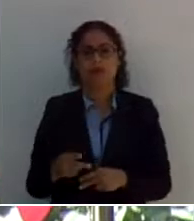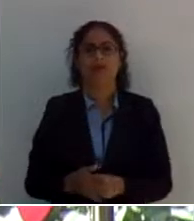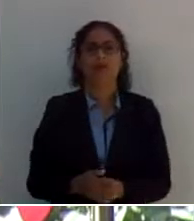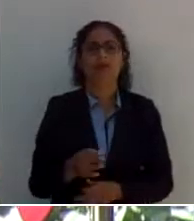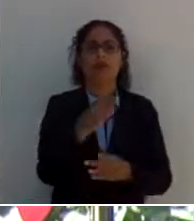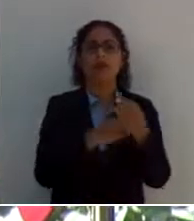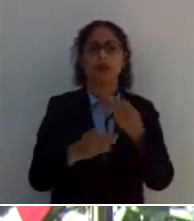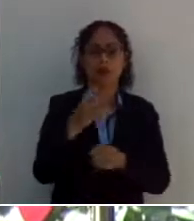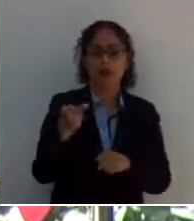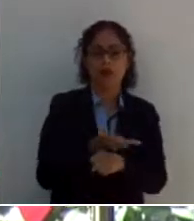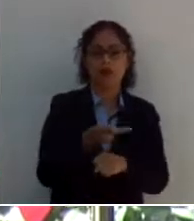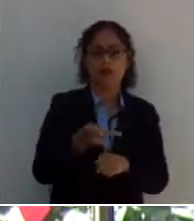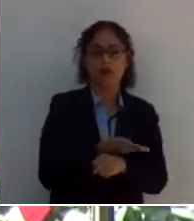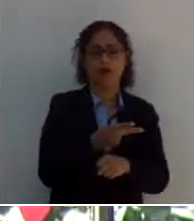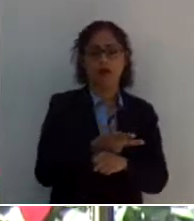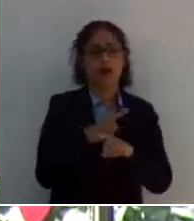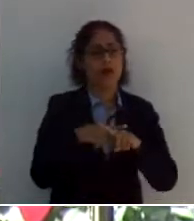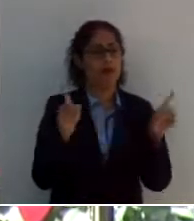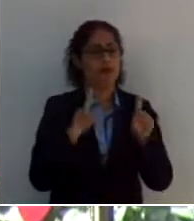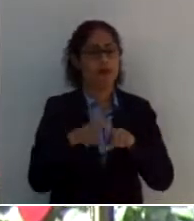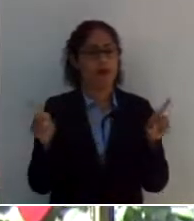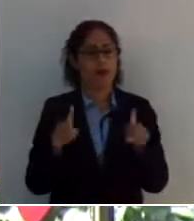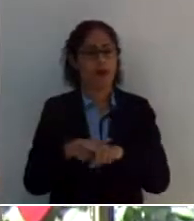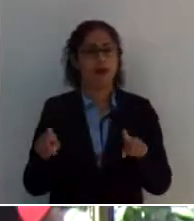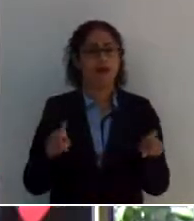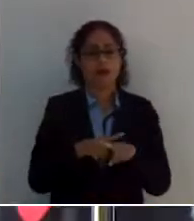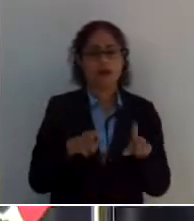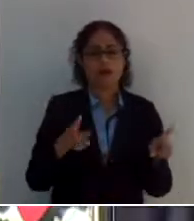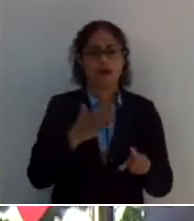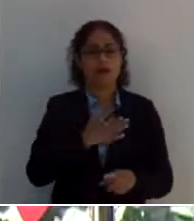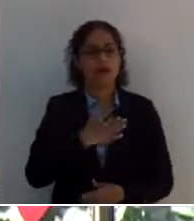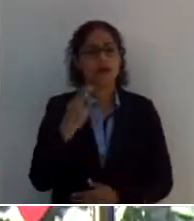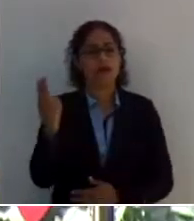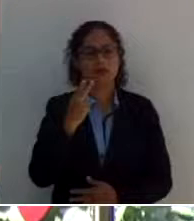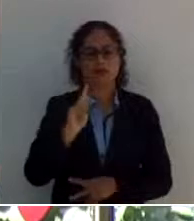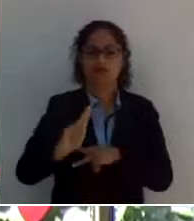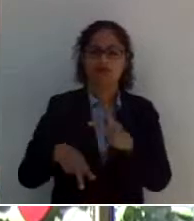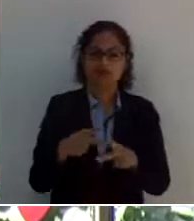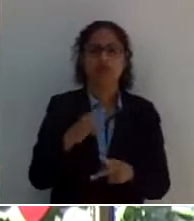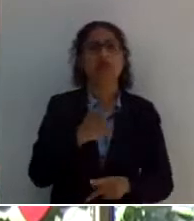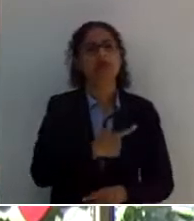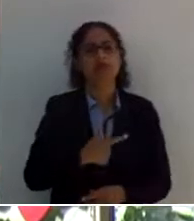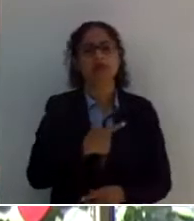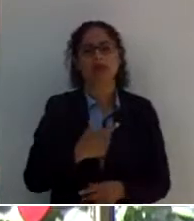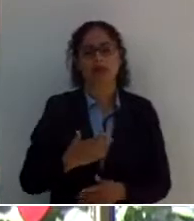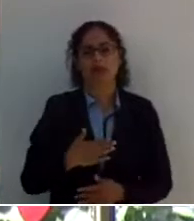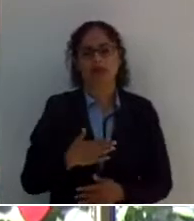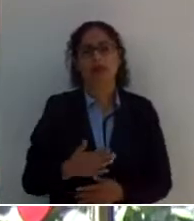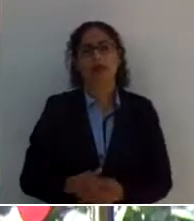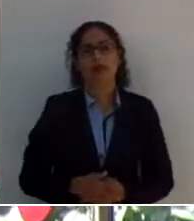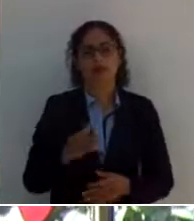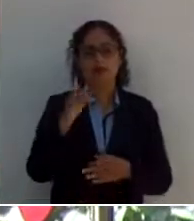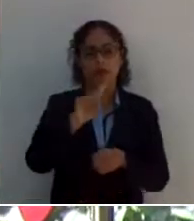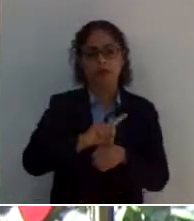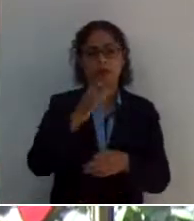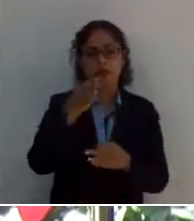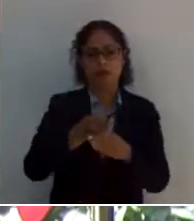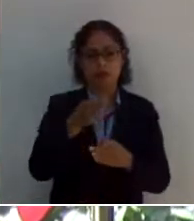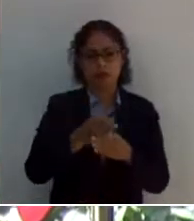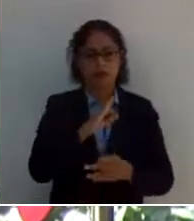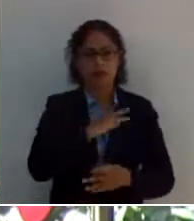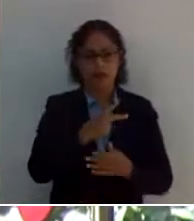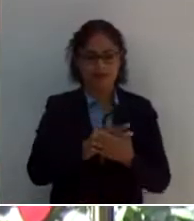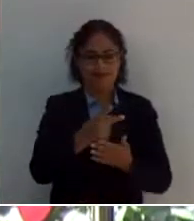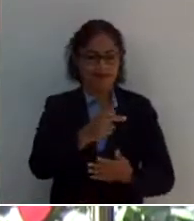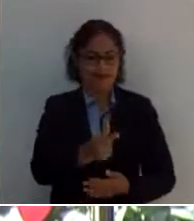los acontecimientos son diversos y requieren de nuestra disposición y entrega. Bien pudimos tomar otra carrera,